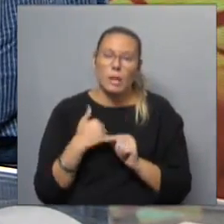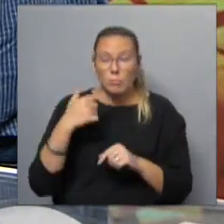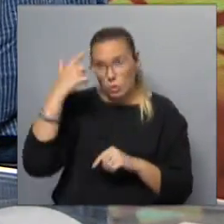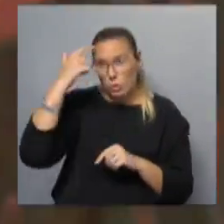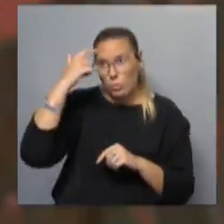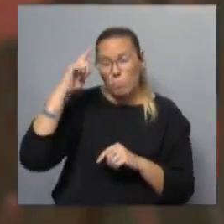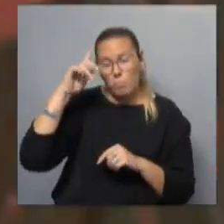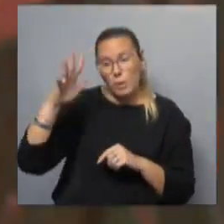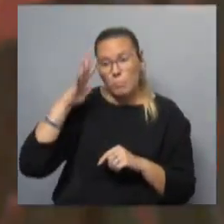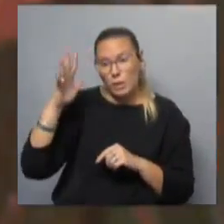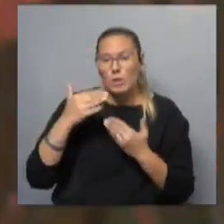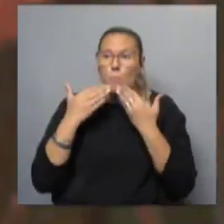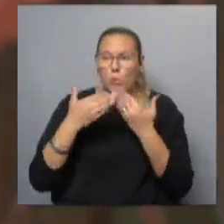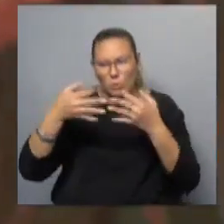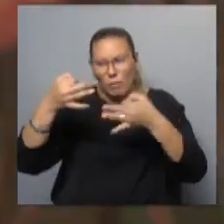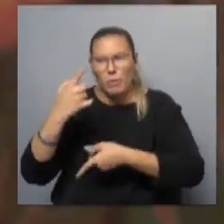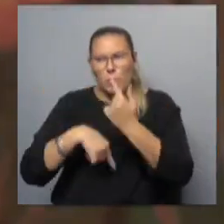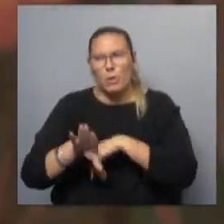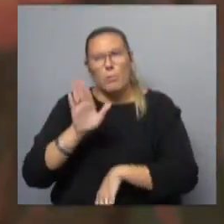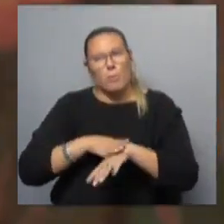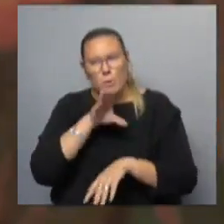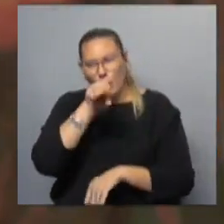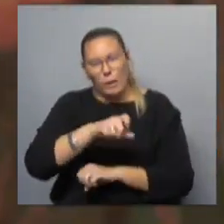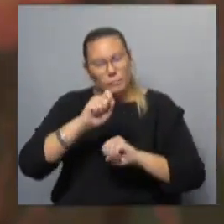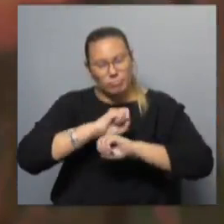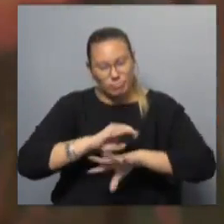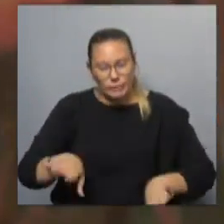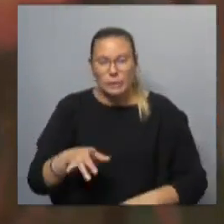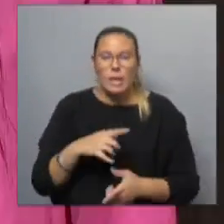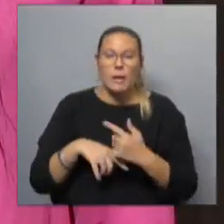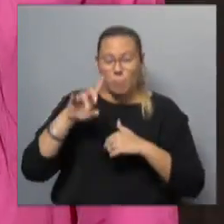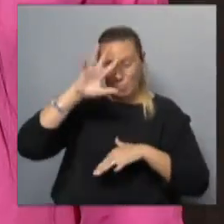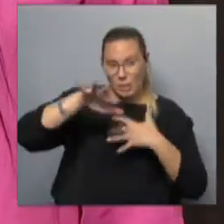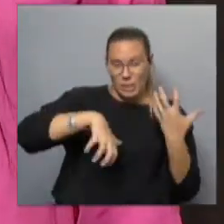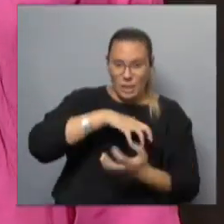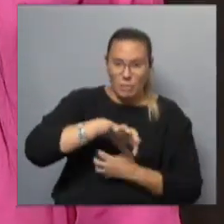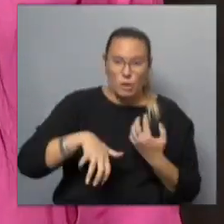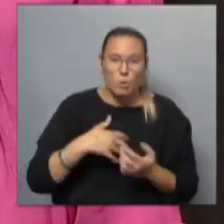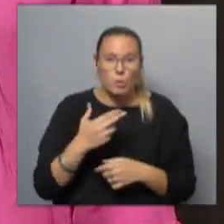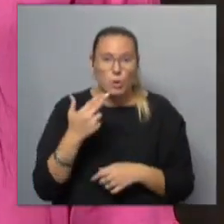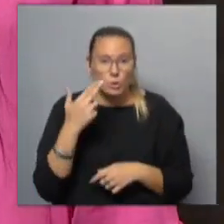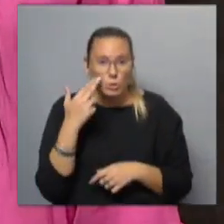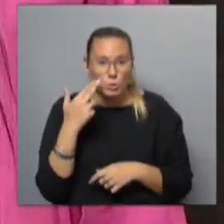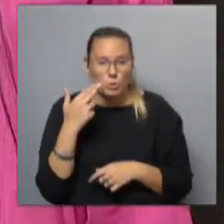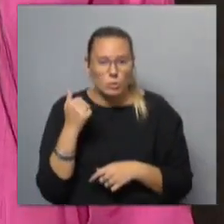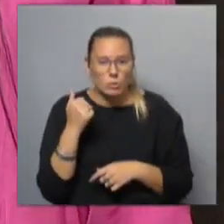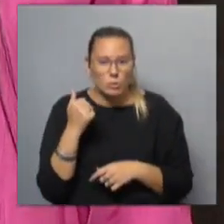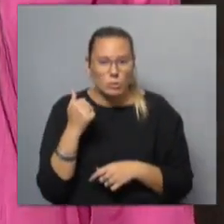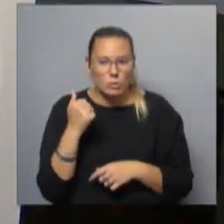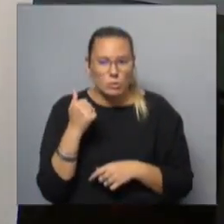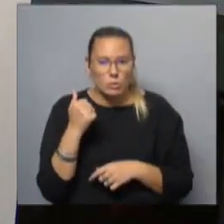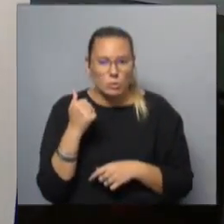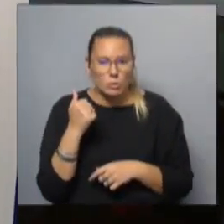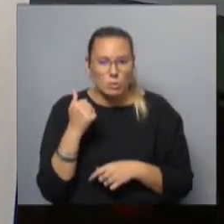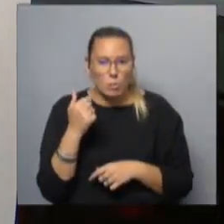cabeza la formulo bien la pregunta y cuando la quiero decir me entrevero un poco. Pero es un obstáculo para investigar,